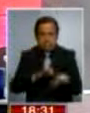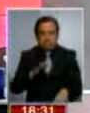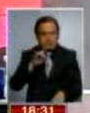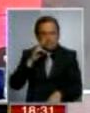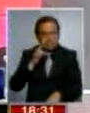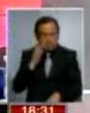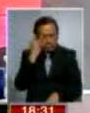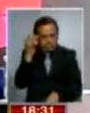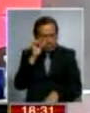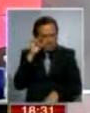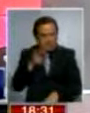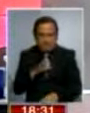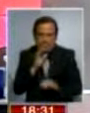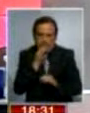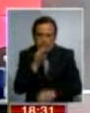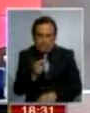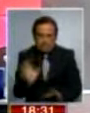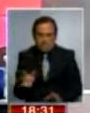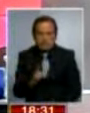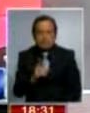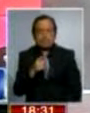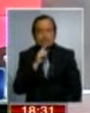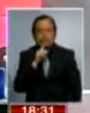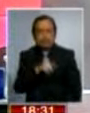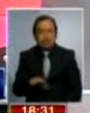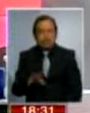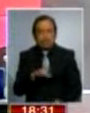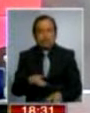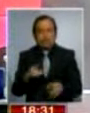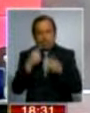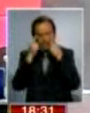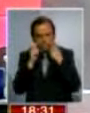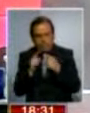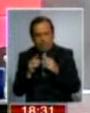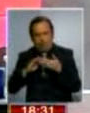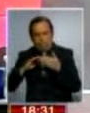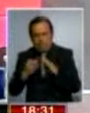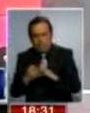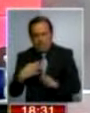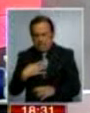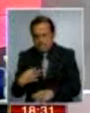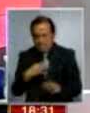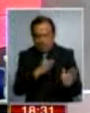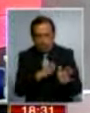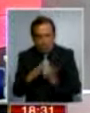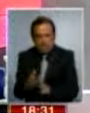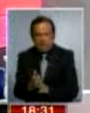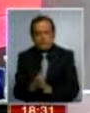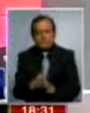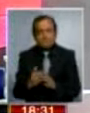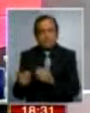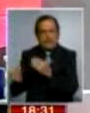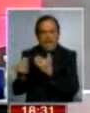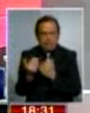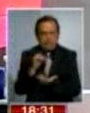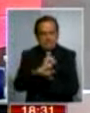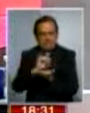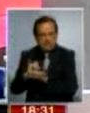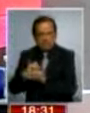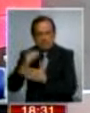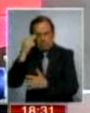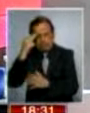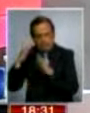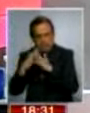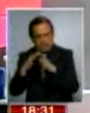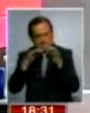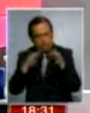señalan. Entonces la pregunta es súper simple, si todos los esfuerzos de la comunidad civilmente organizada, con el apoyo de todas las instituciones, las Fuerzas Armadas, de